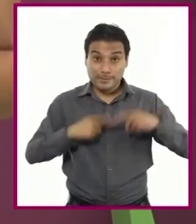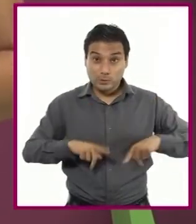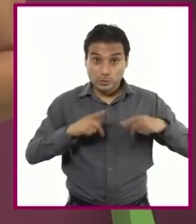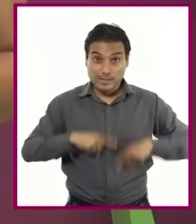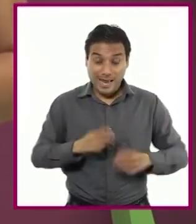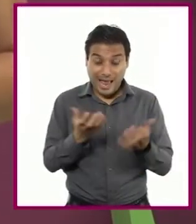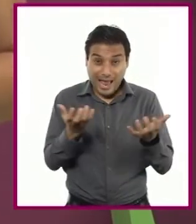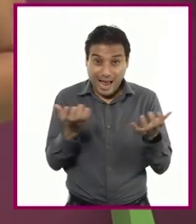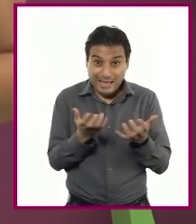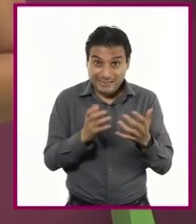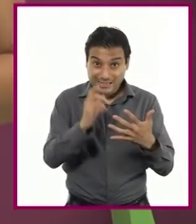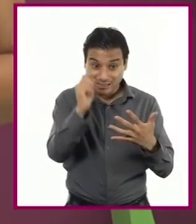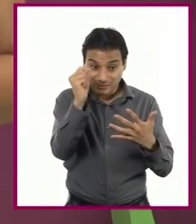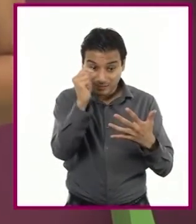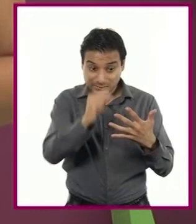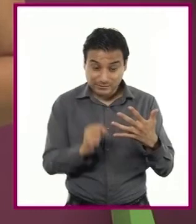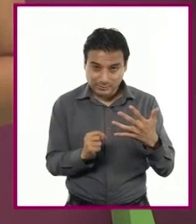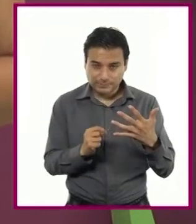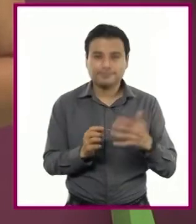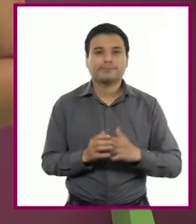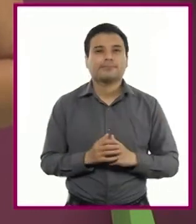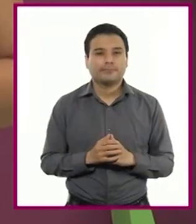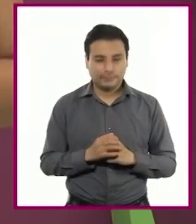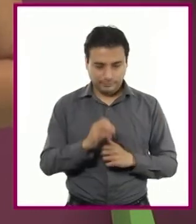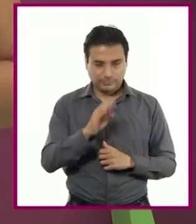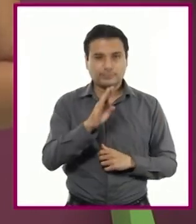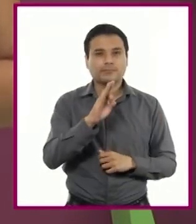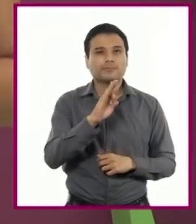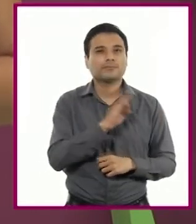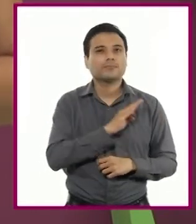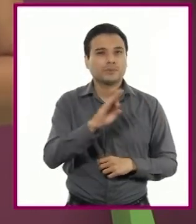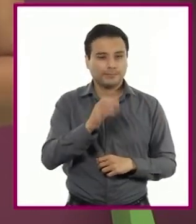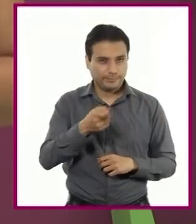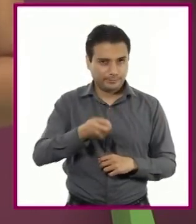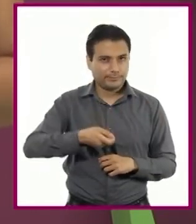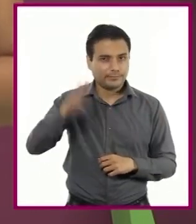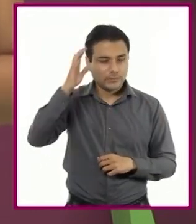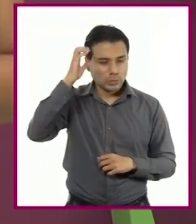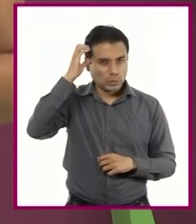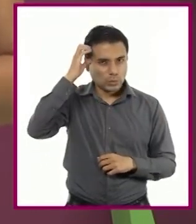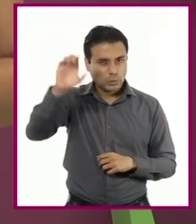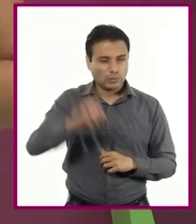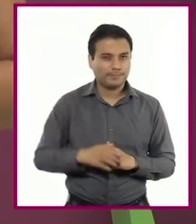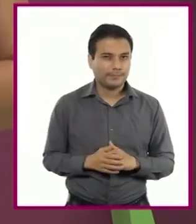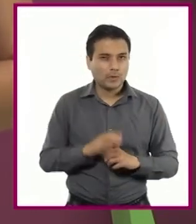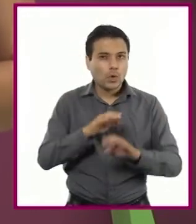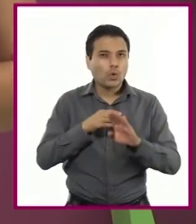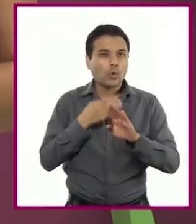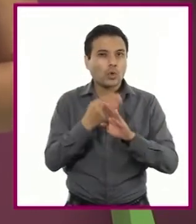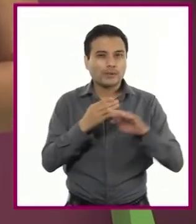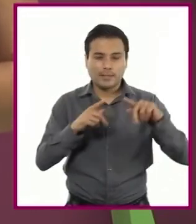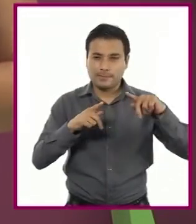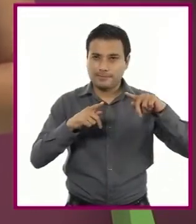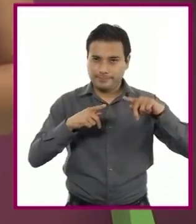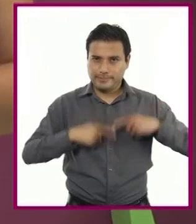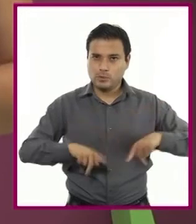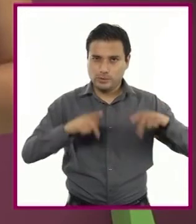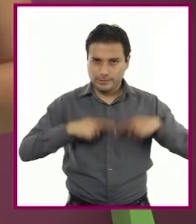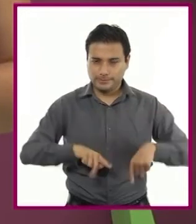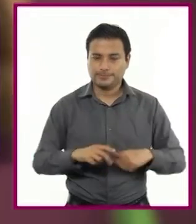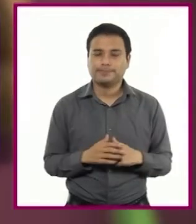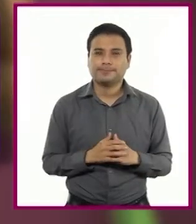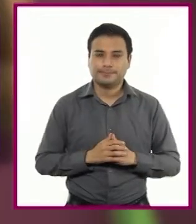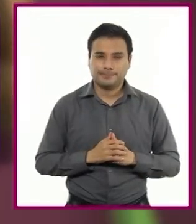un ataque generalizado, sistemático contra una población civil y con conocimiento de dicho